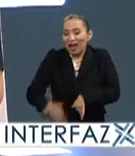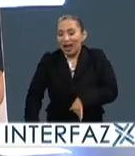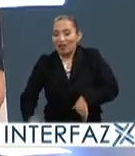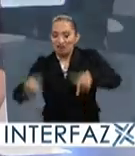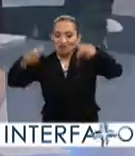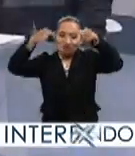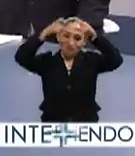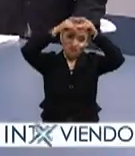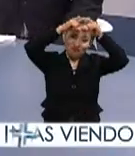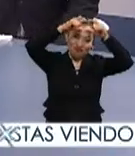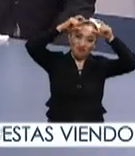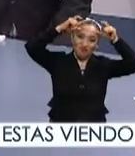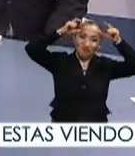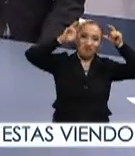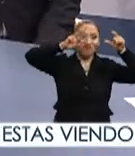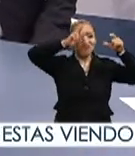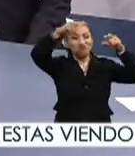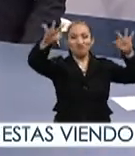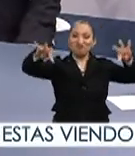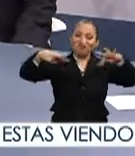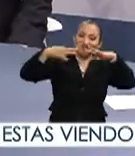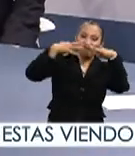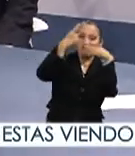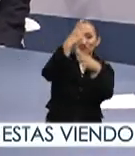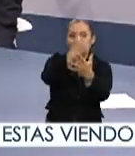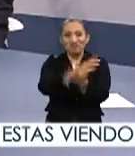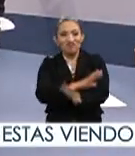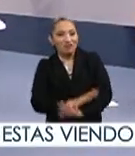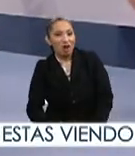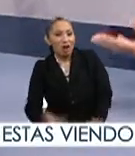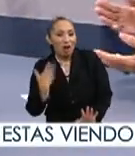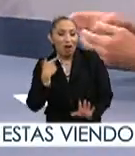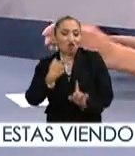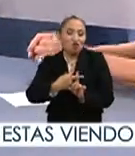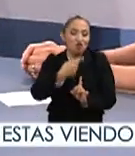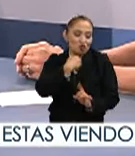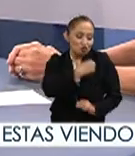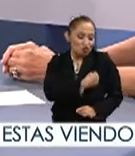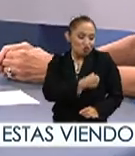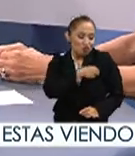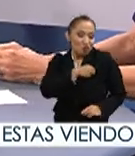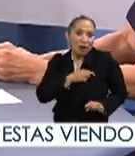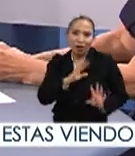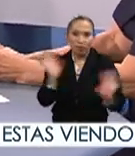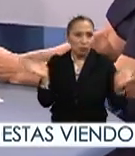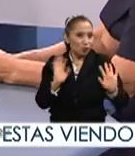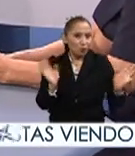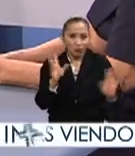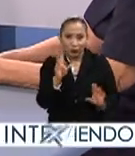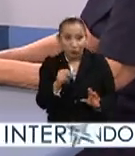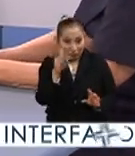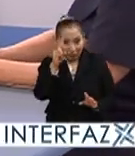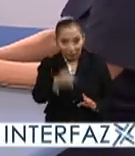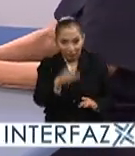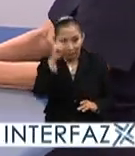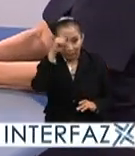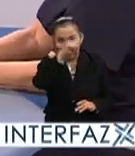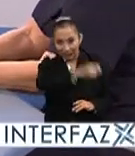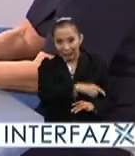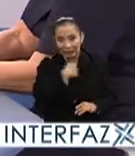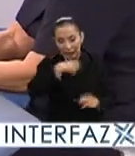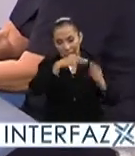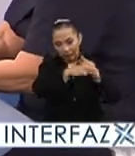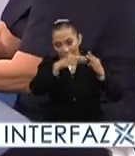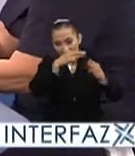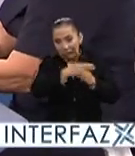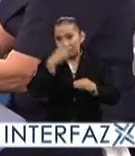gran apreciación del público, etcétera, inclusive el traer una Cruz Roja, etcétera, y demás, porque es difícil, las